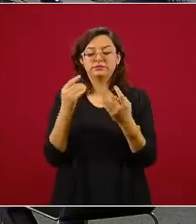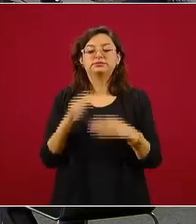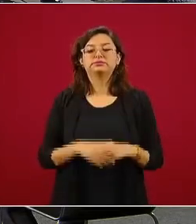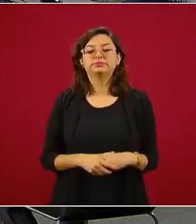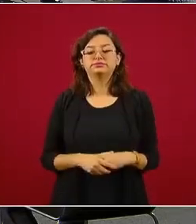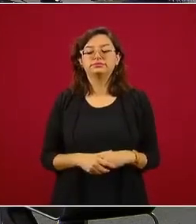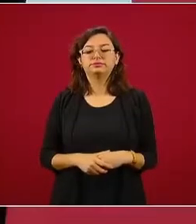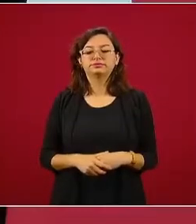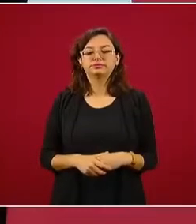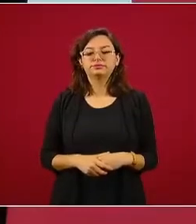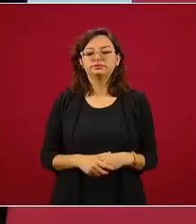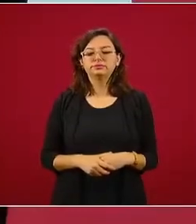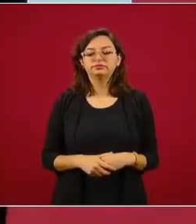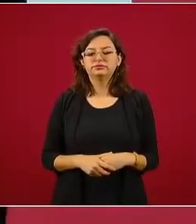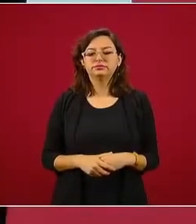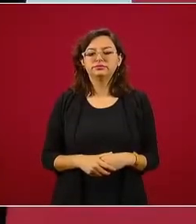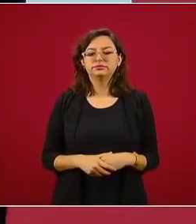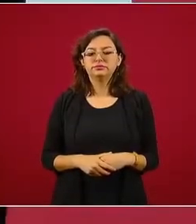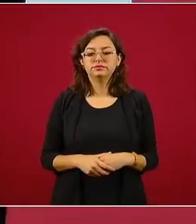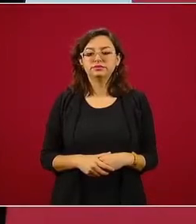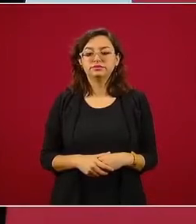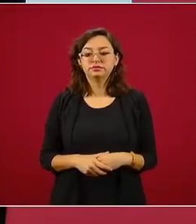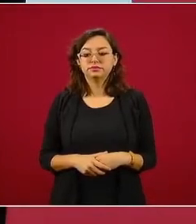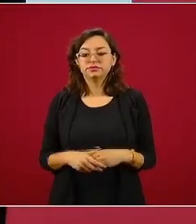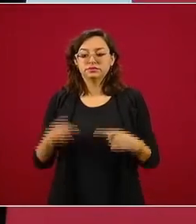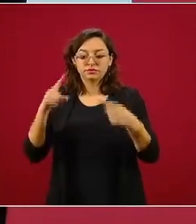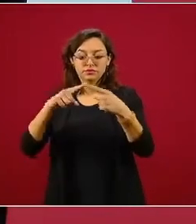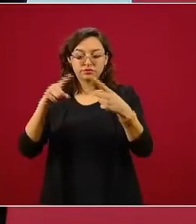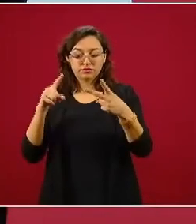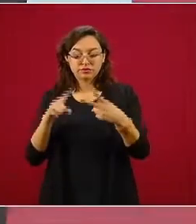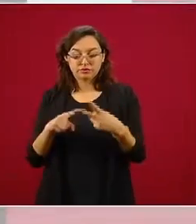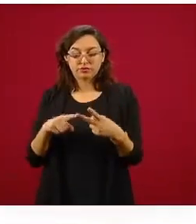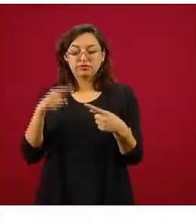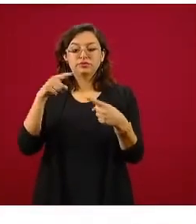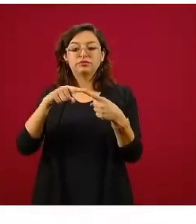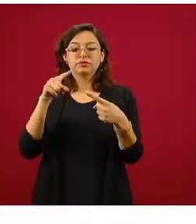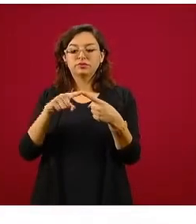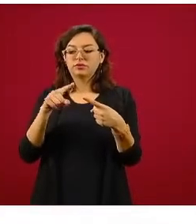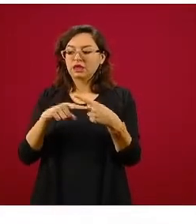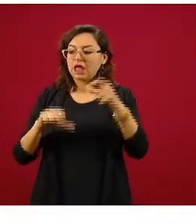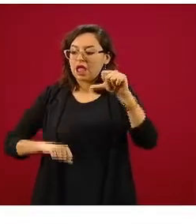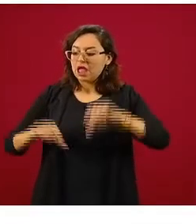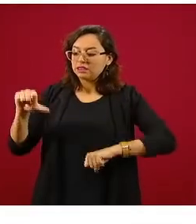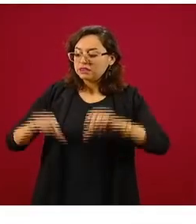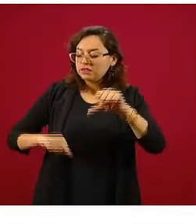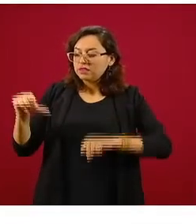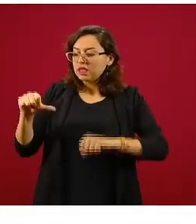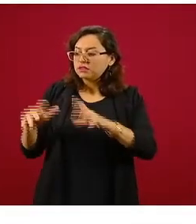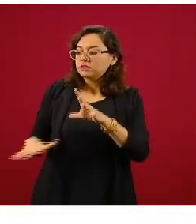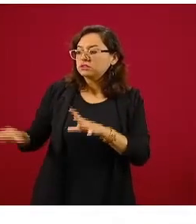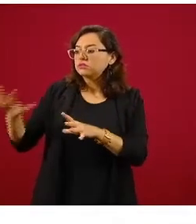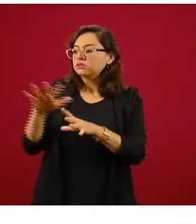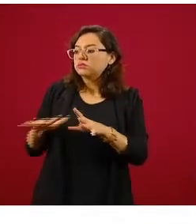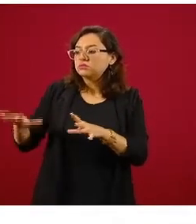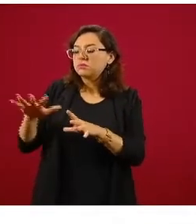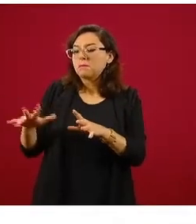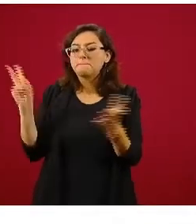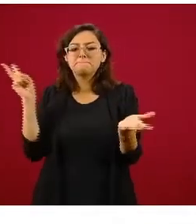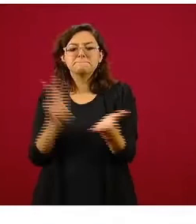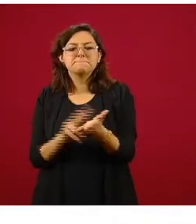situaciones. La primera es cuál es el valor social de estas actividades, y valor social lo entendemos como